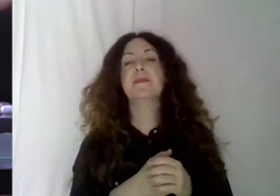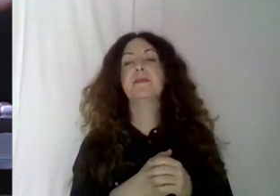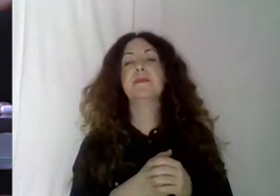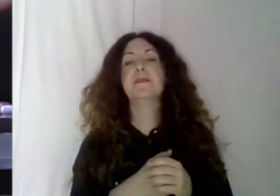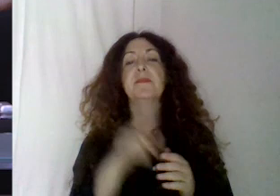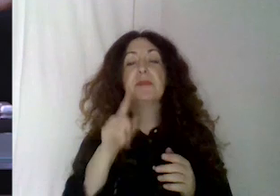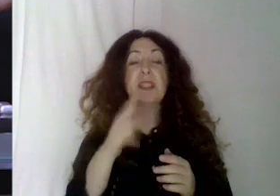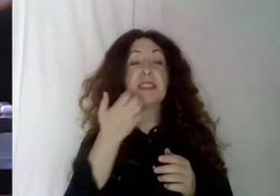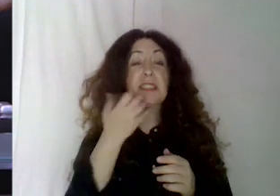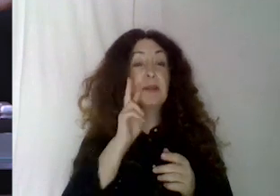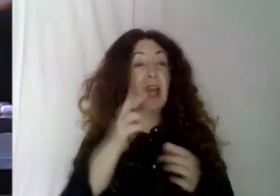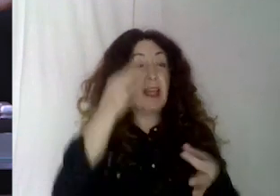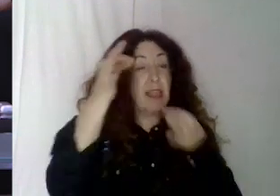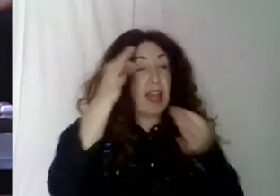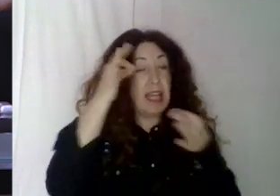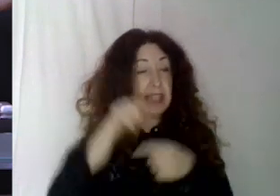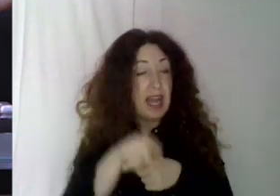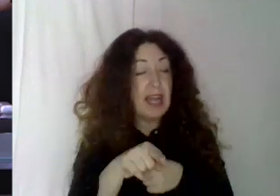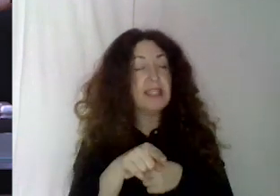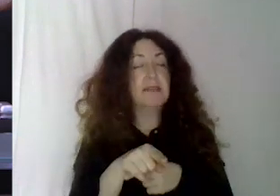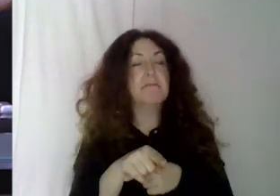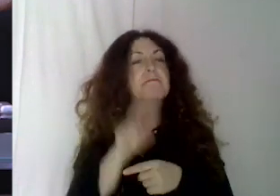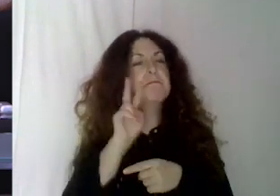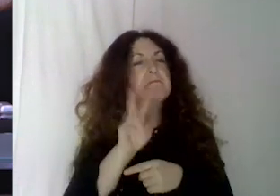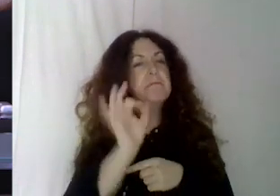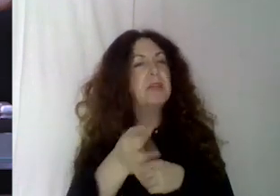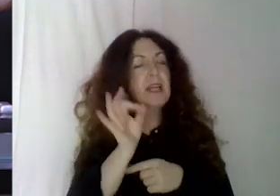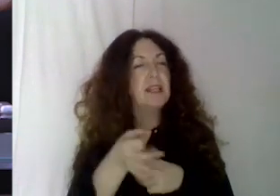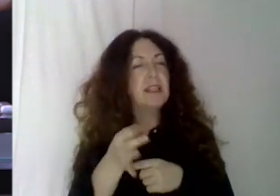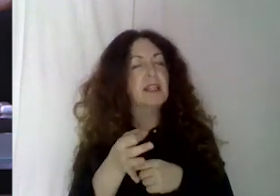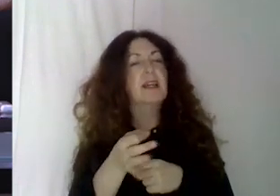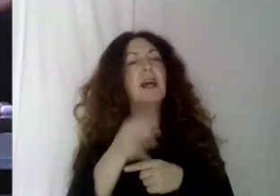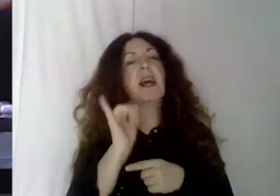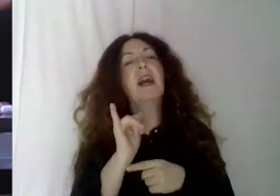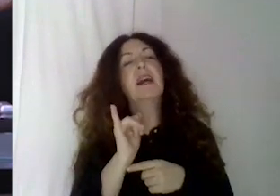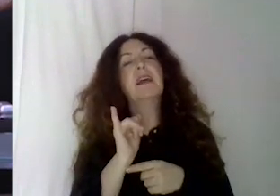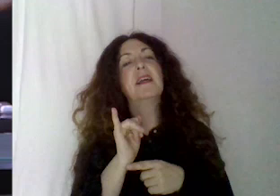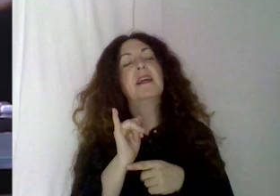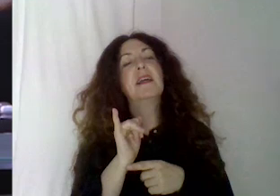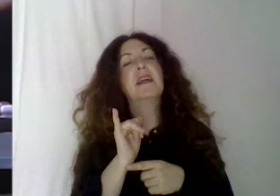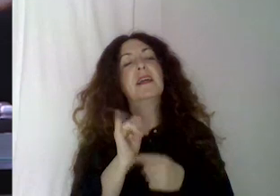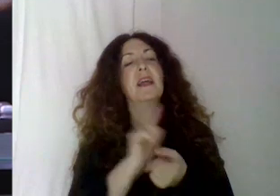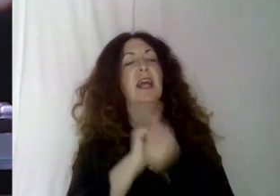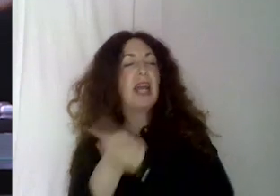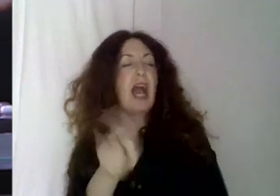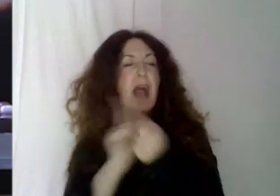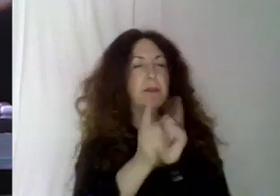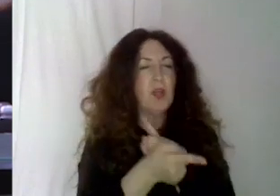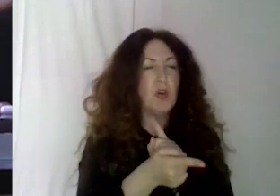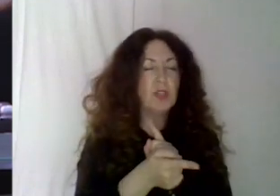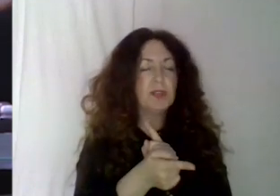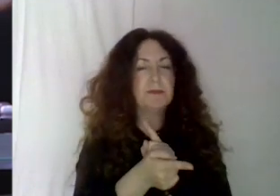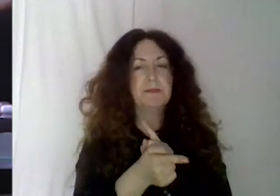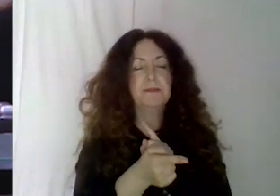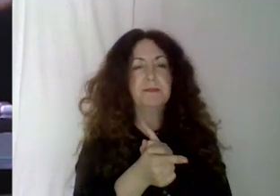vuelvo otra vez, a Diamonte visitando el estudio de Caravaggio y le dice, quiero esa pintura. Y Caravaggio dice que no está en venta,